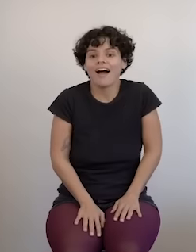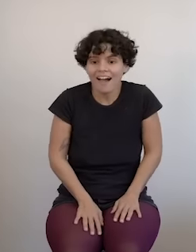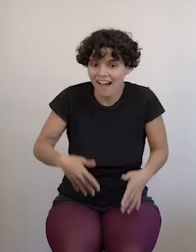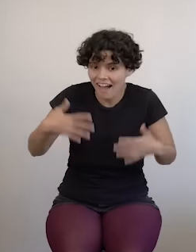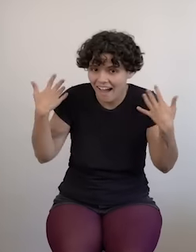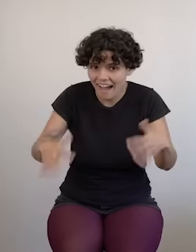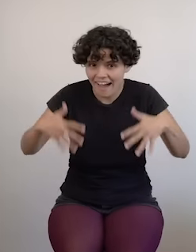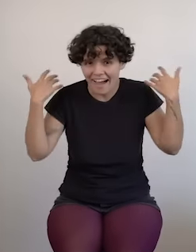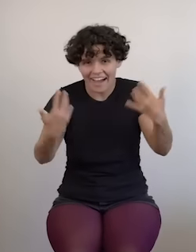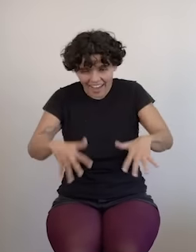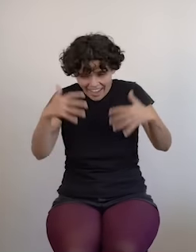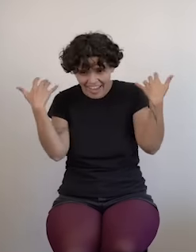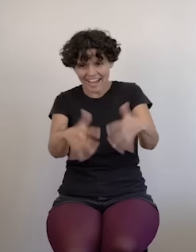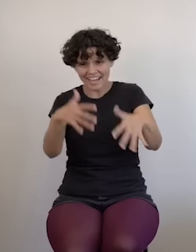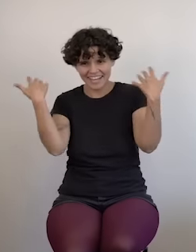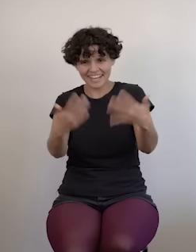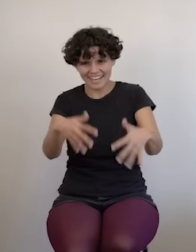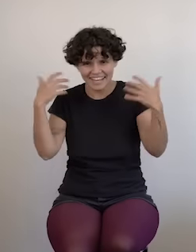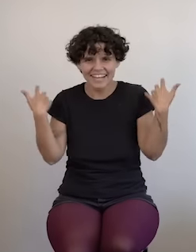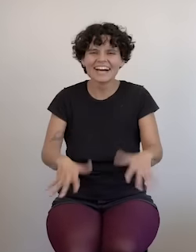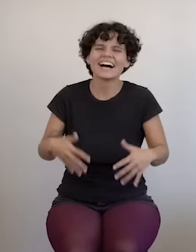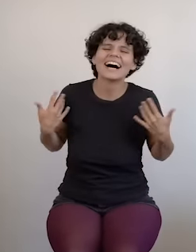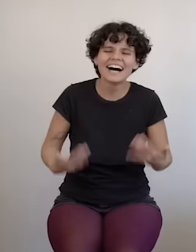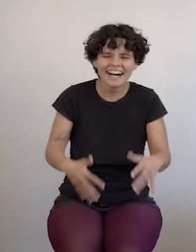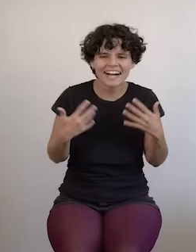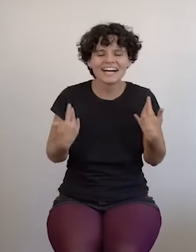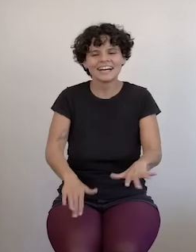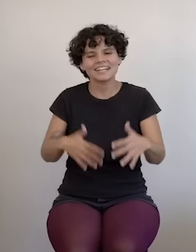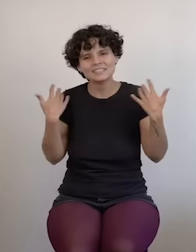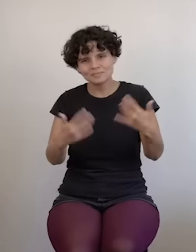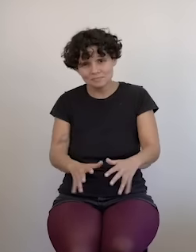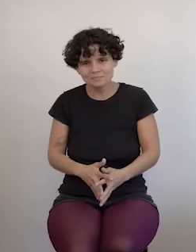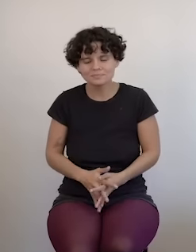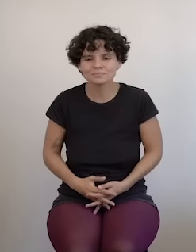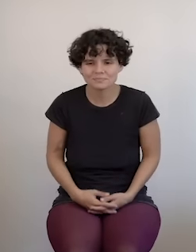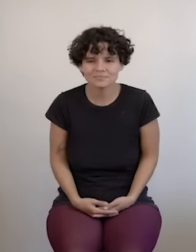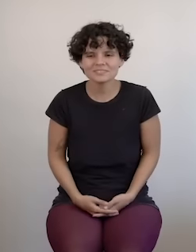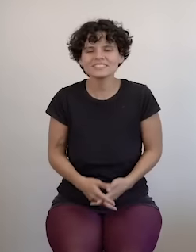¡Ah! ¡Ah! ¡Muy bien! ¡Tirando bien!